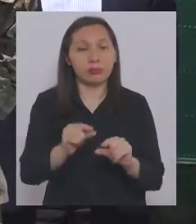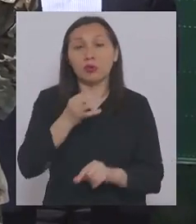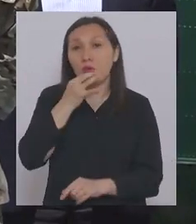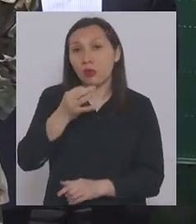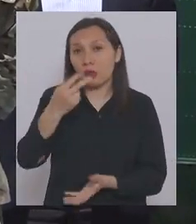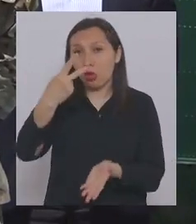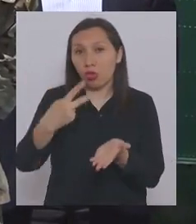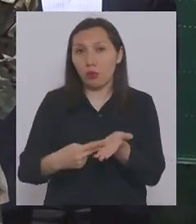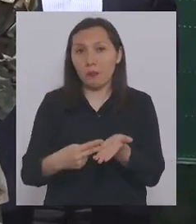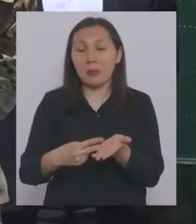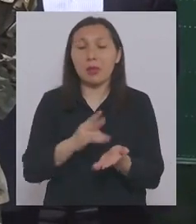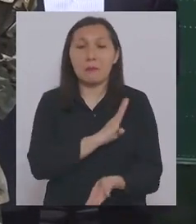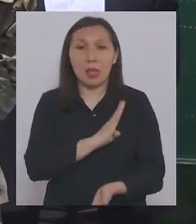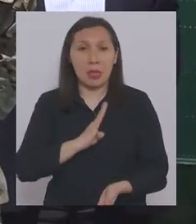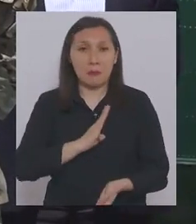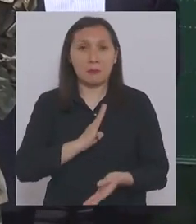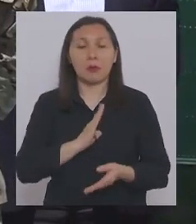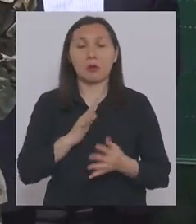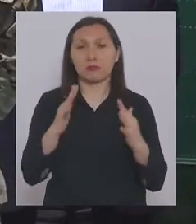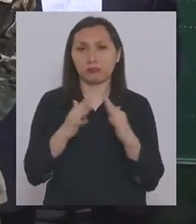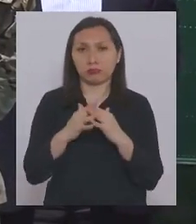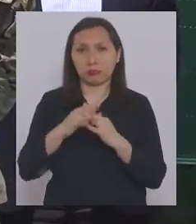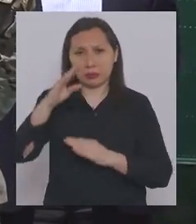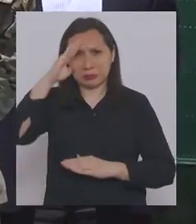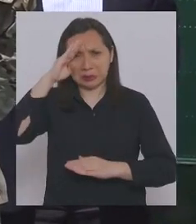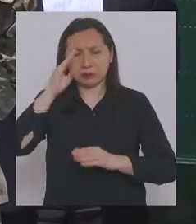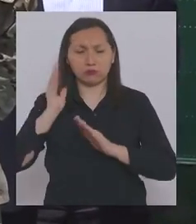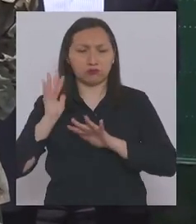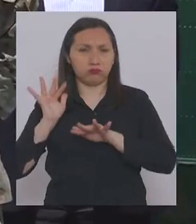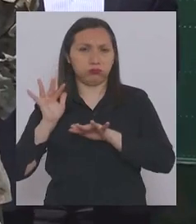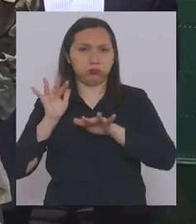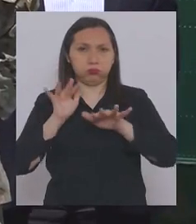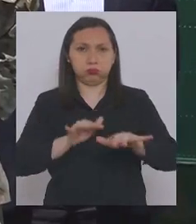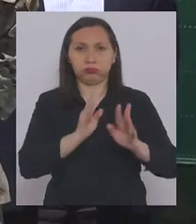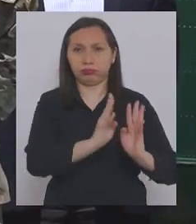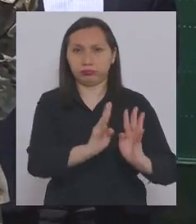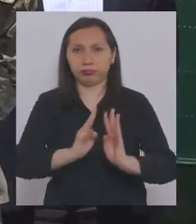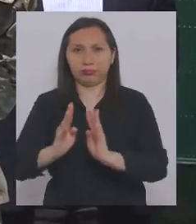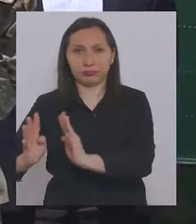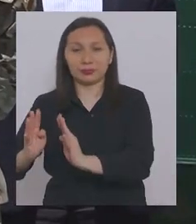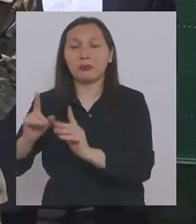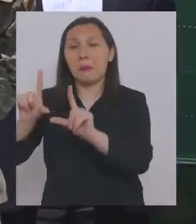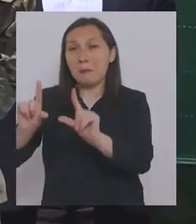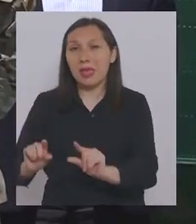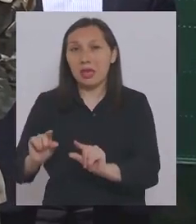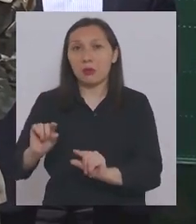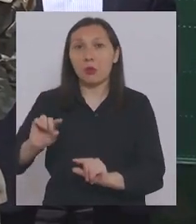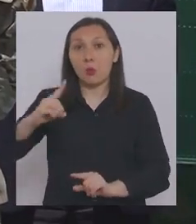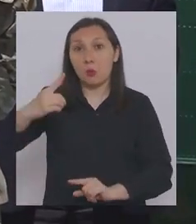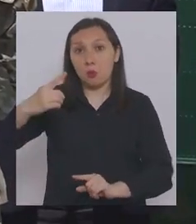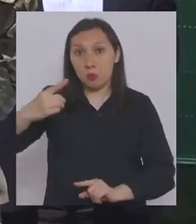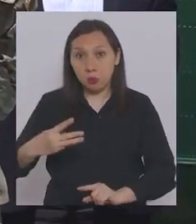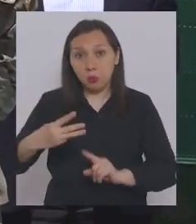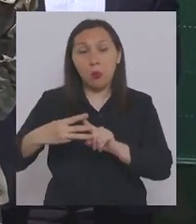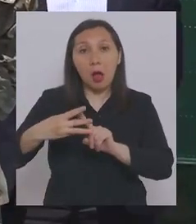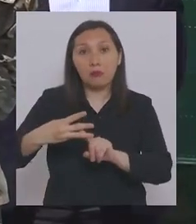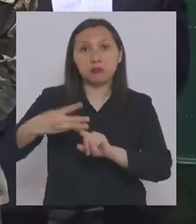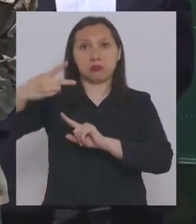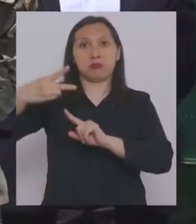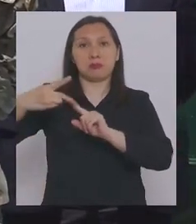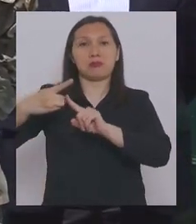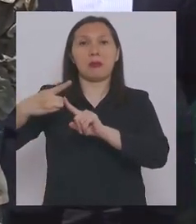2.000 miembros de nuestras Fuerzas Armadas desplegadas. Hemos logrado reducir a la tercera parte los hechos de